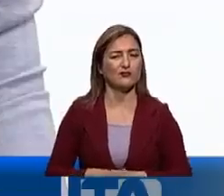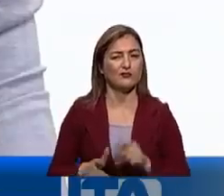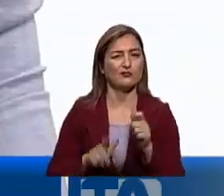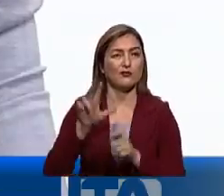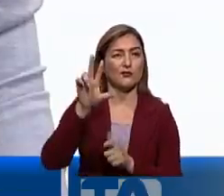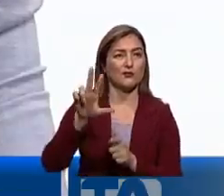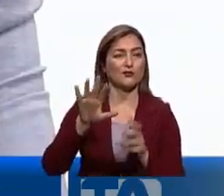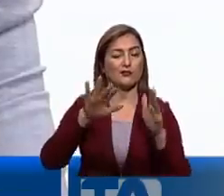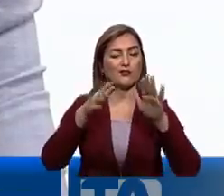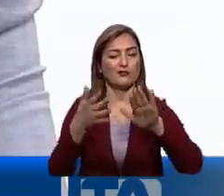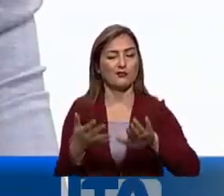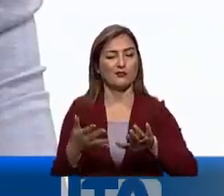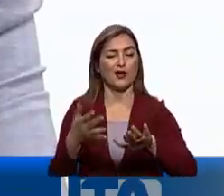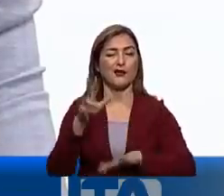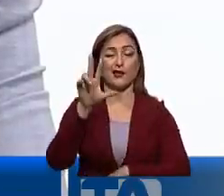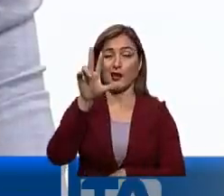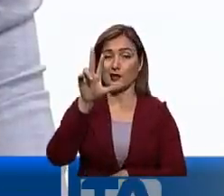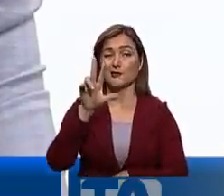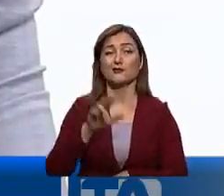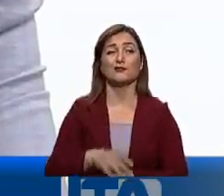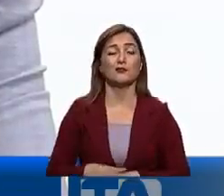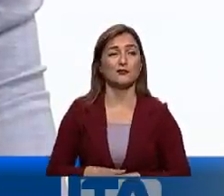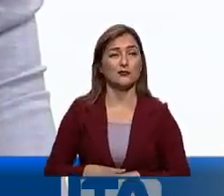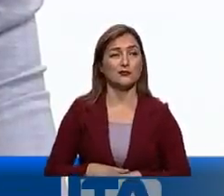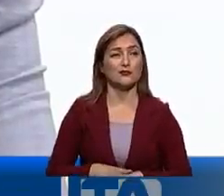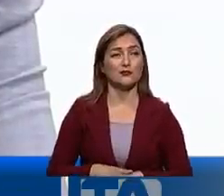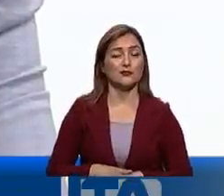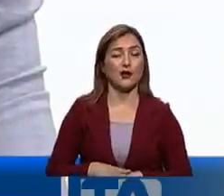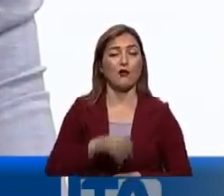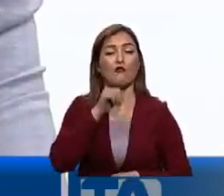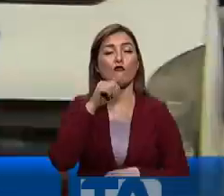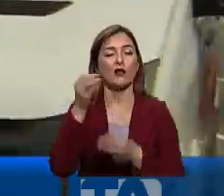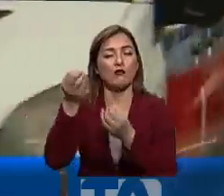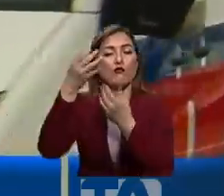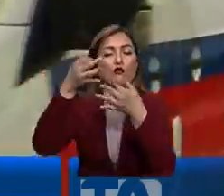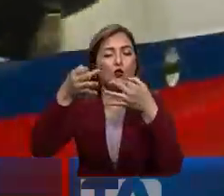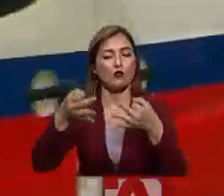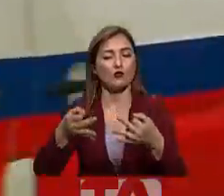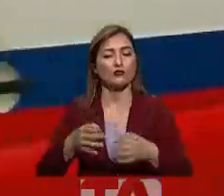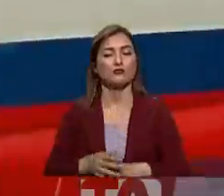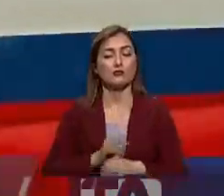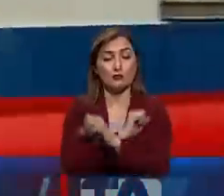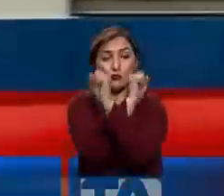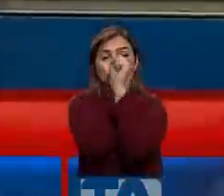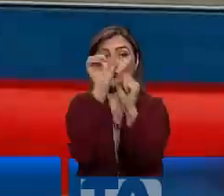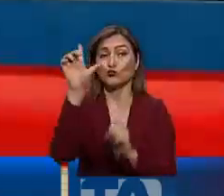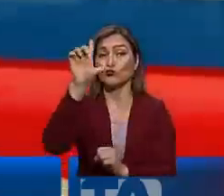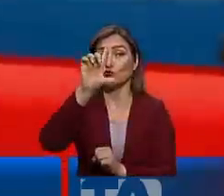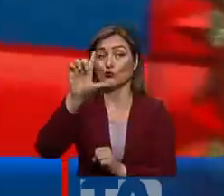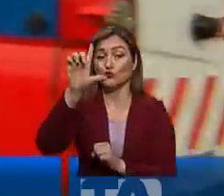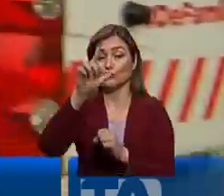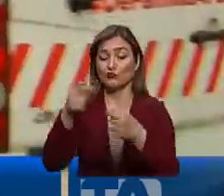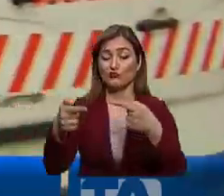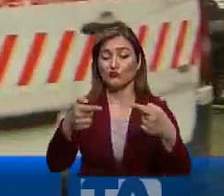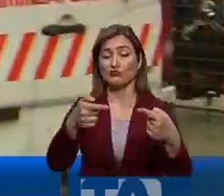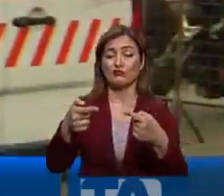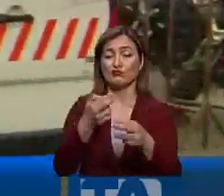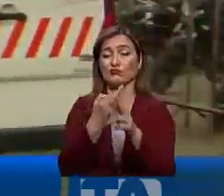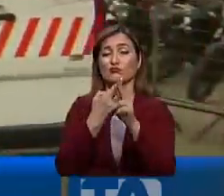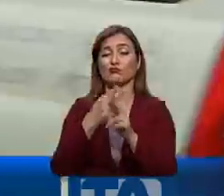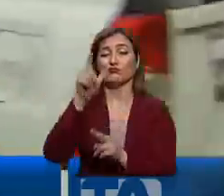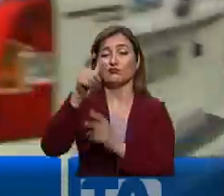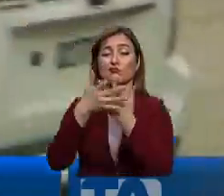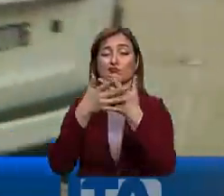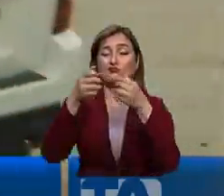fallecidos, 3 personas privadas de libertad, pero todavía no tenemos el informe final. La mañana de lunes también hubo enfrentamientos cuyo saldo fue un